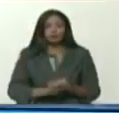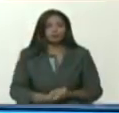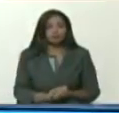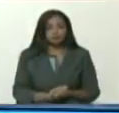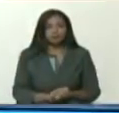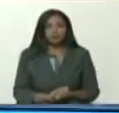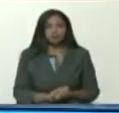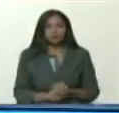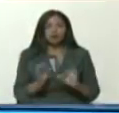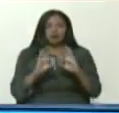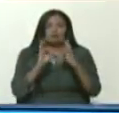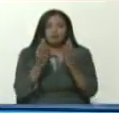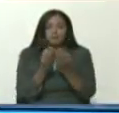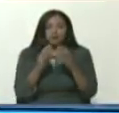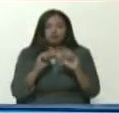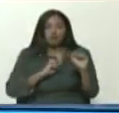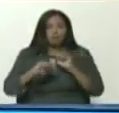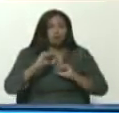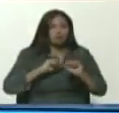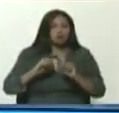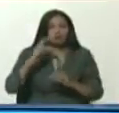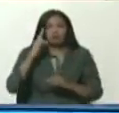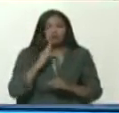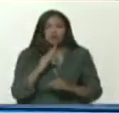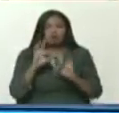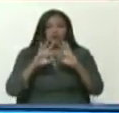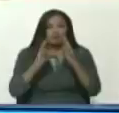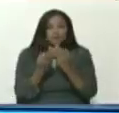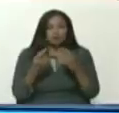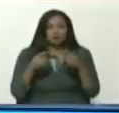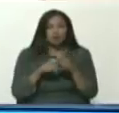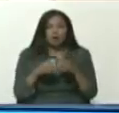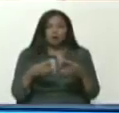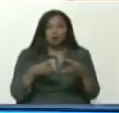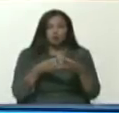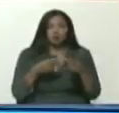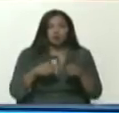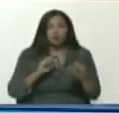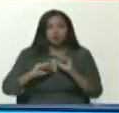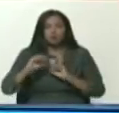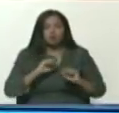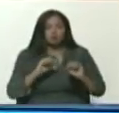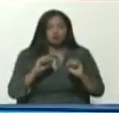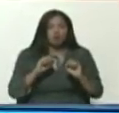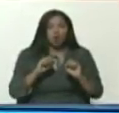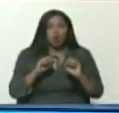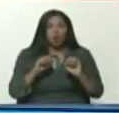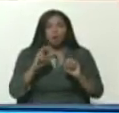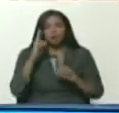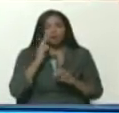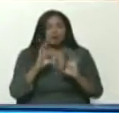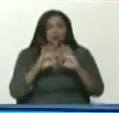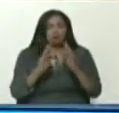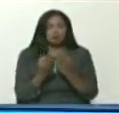a la familia, al movimiento bolivariano de familias, reuniéndose con el movimiento bolivariano de familias,